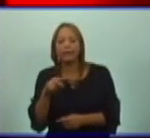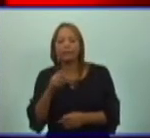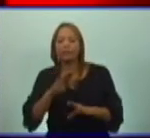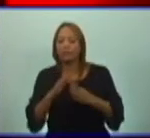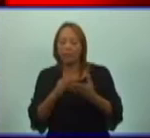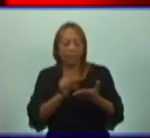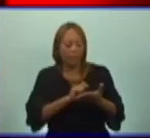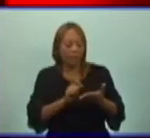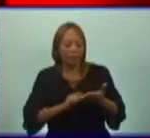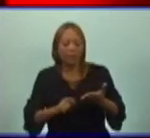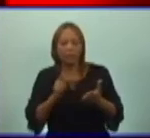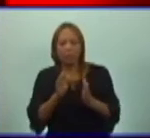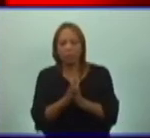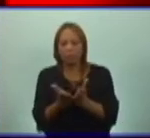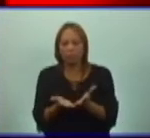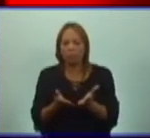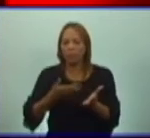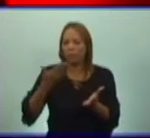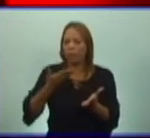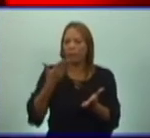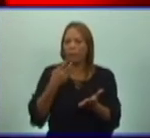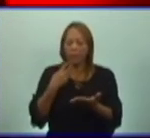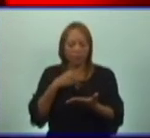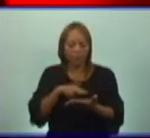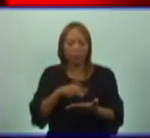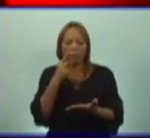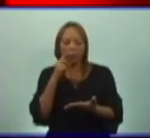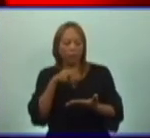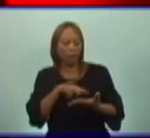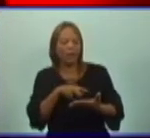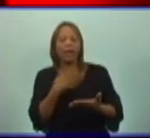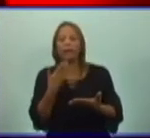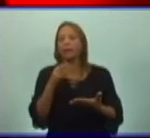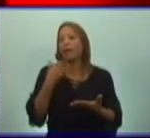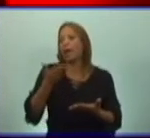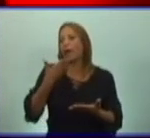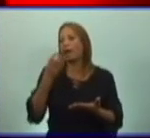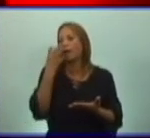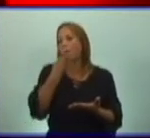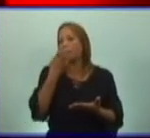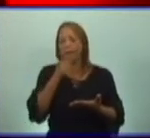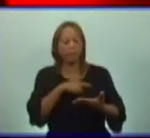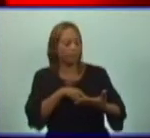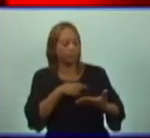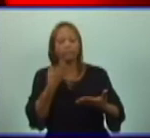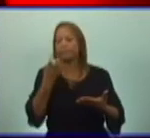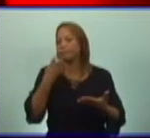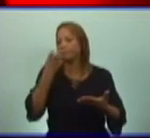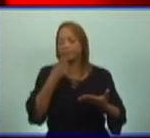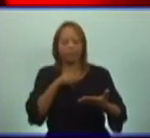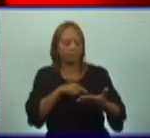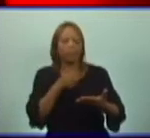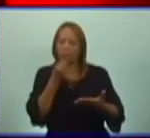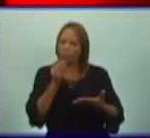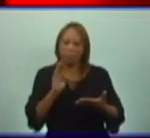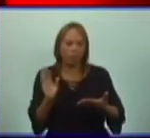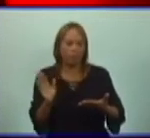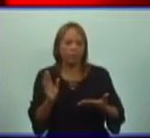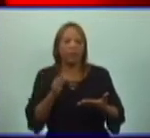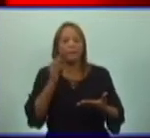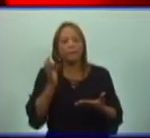libreta a la hora que esté exponiendo oralmente. Esto no lo limita, siempre que cumpla los requerimientos